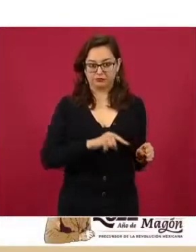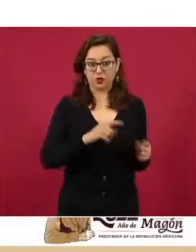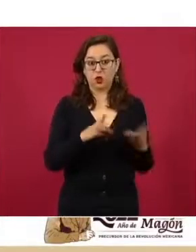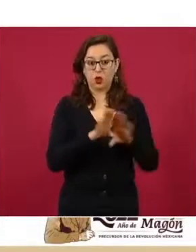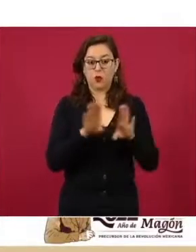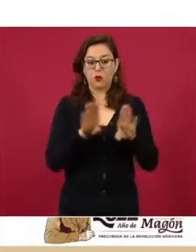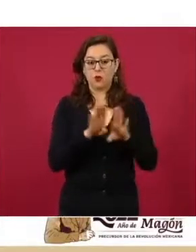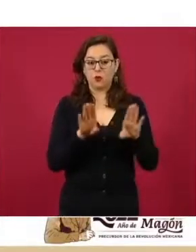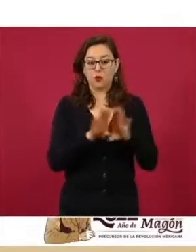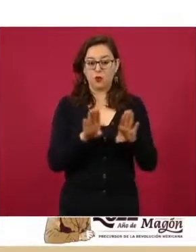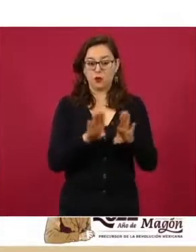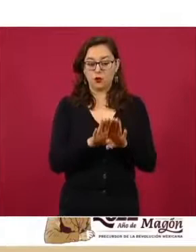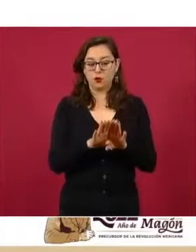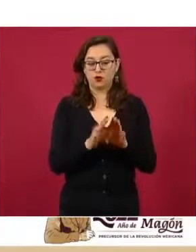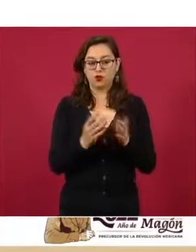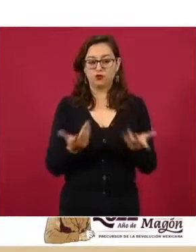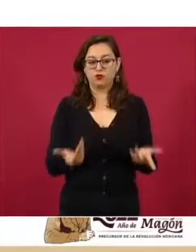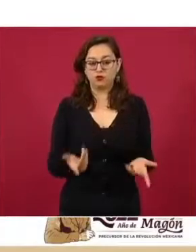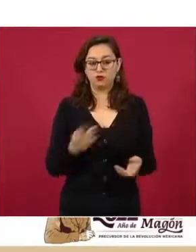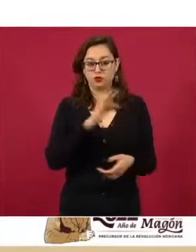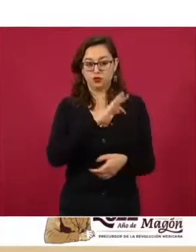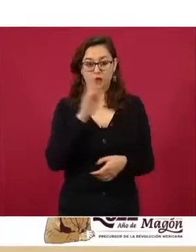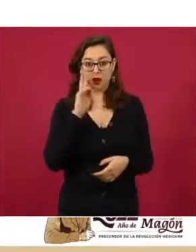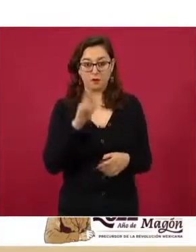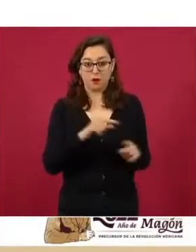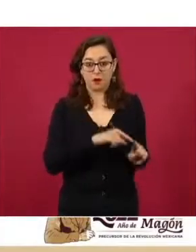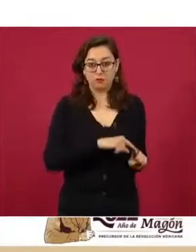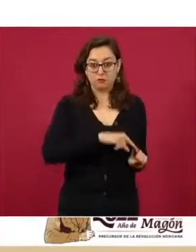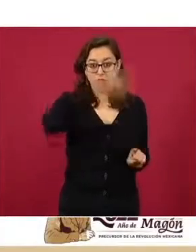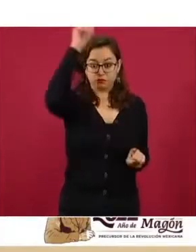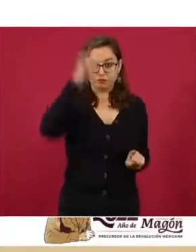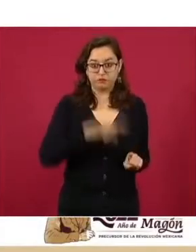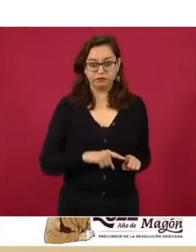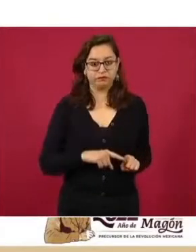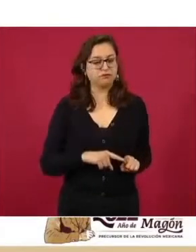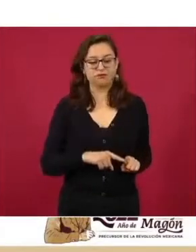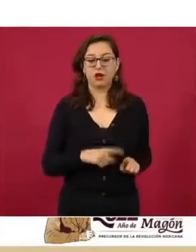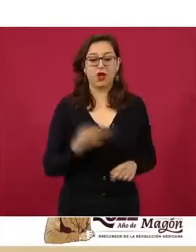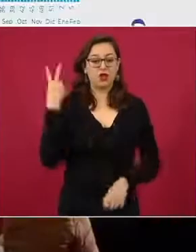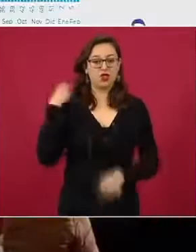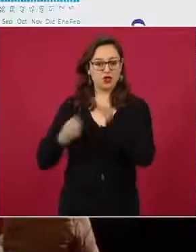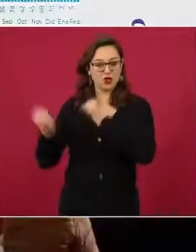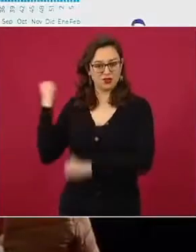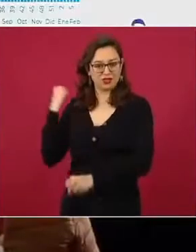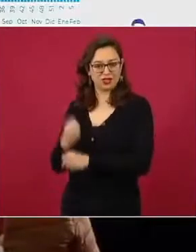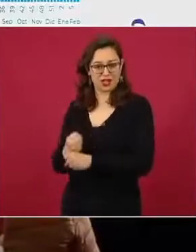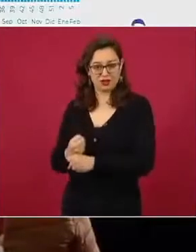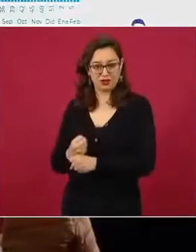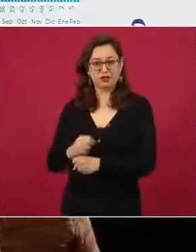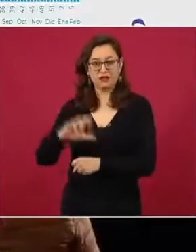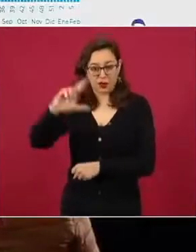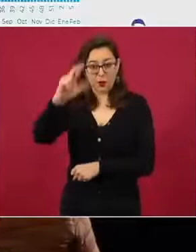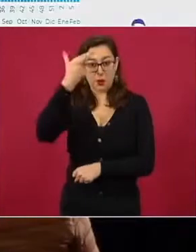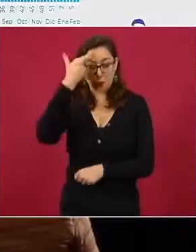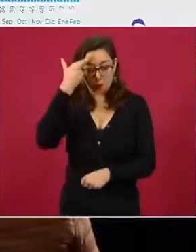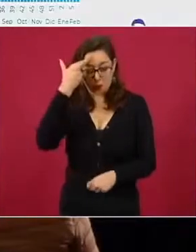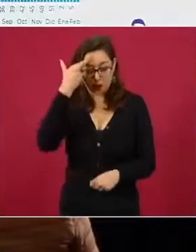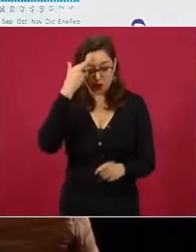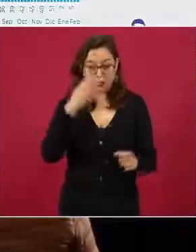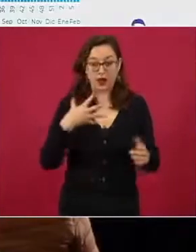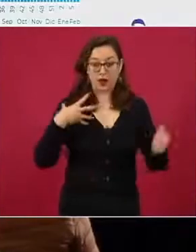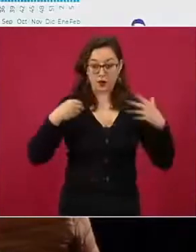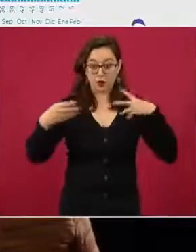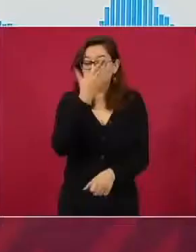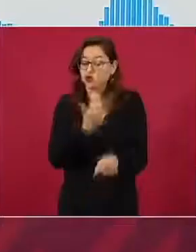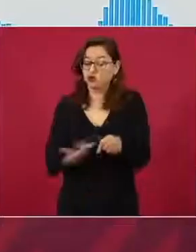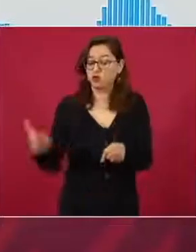plana. No quisiera perder la ocasión de que la vuelvan a visualizar dos años después, cuando hablamos de que aplanamos la curva en el